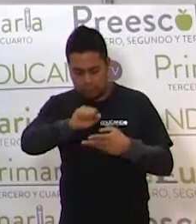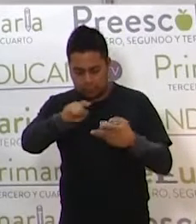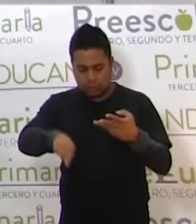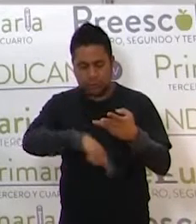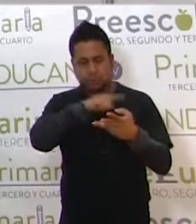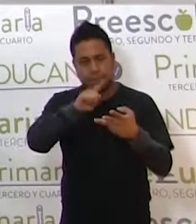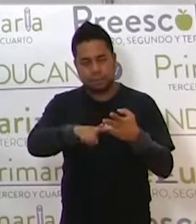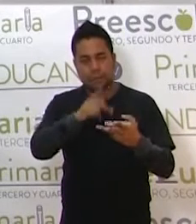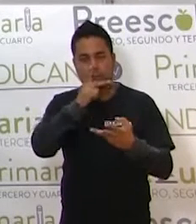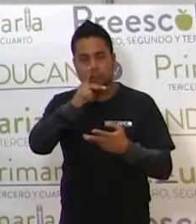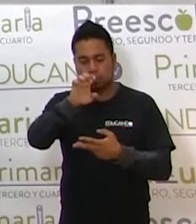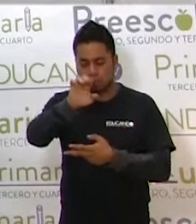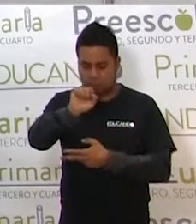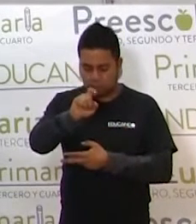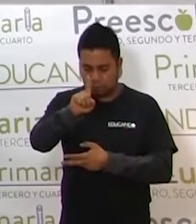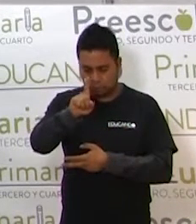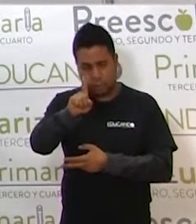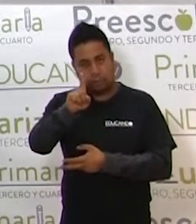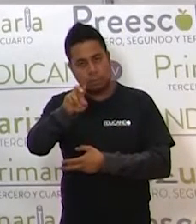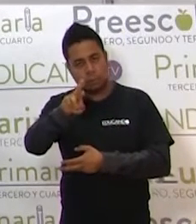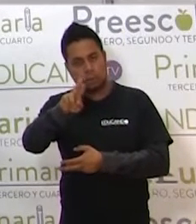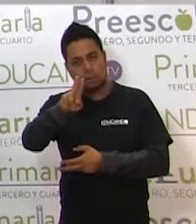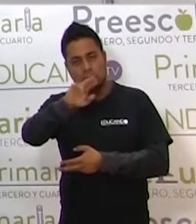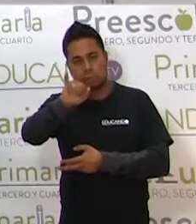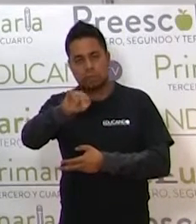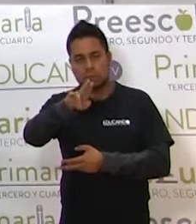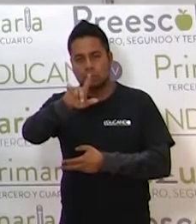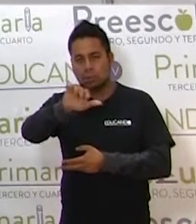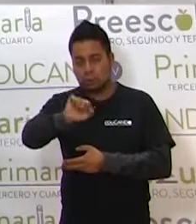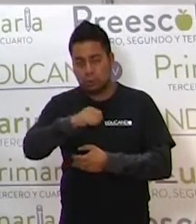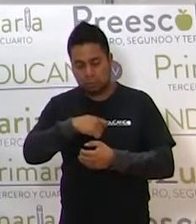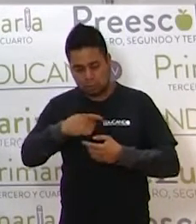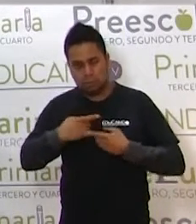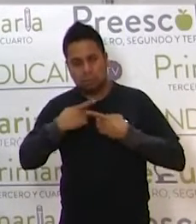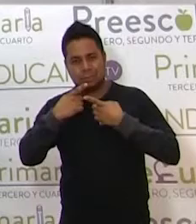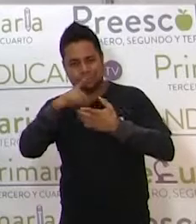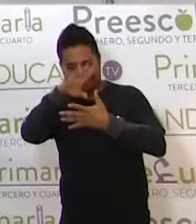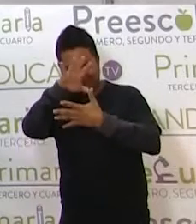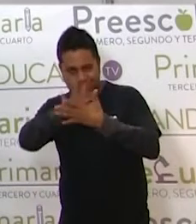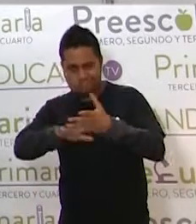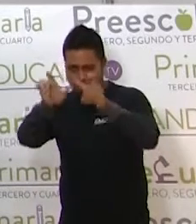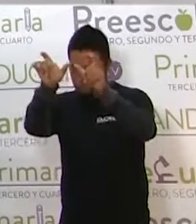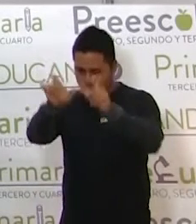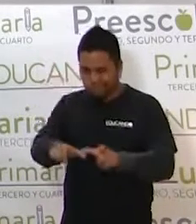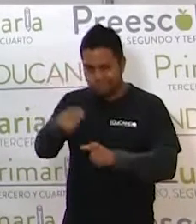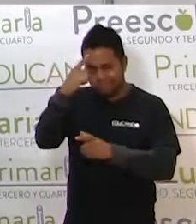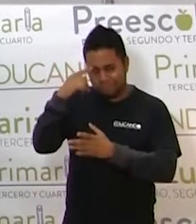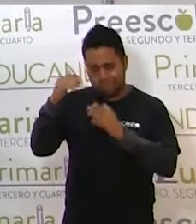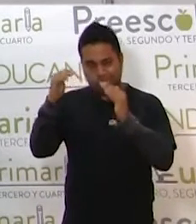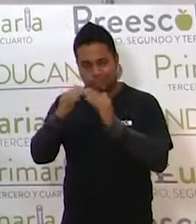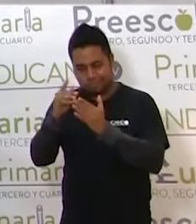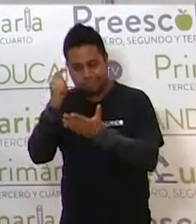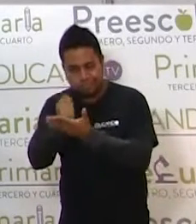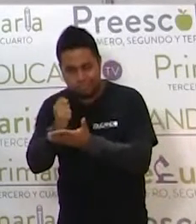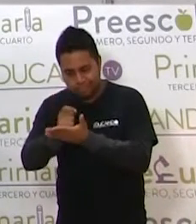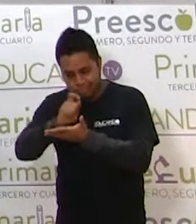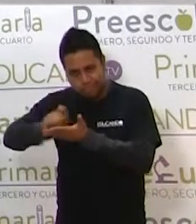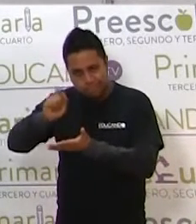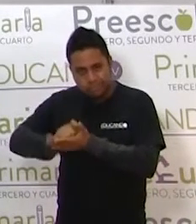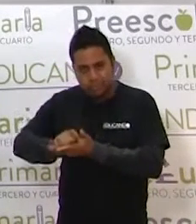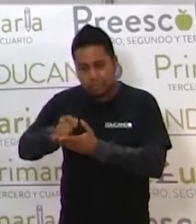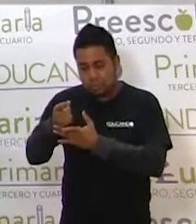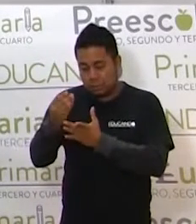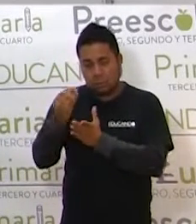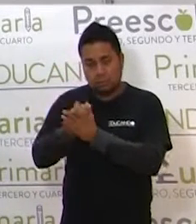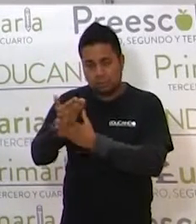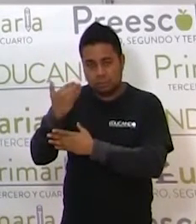el cual te invitamos a que tú lo pudiera realizar en casa pero si la sesión de anterior no te la perdiste este cuadrito